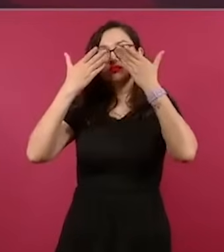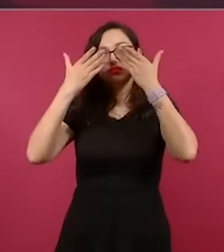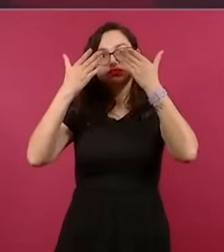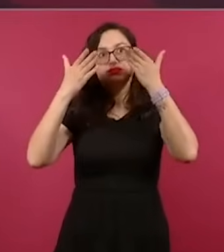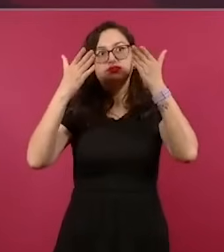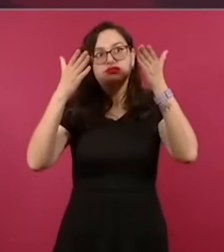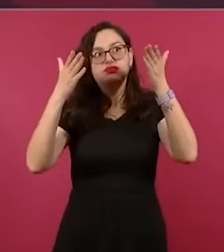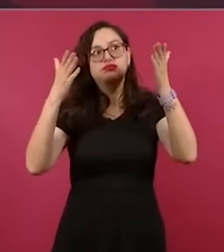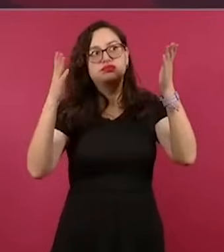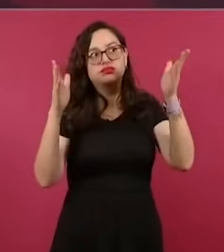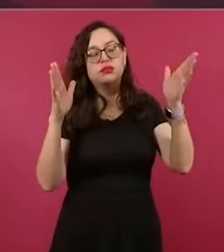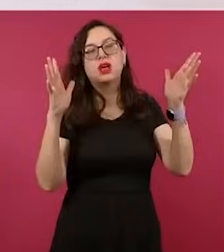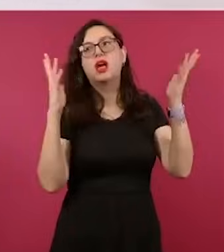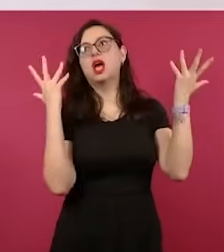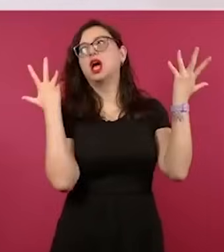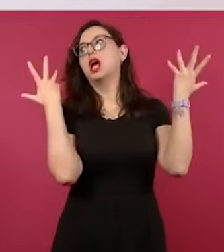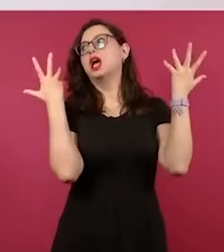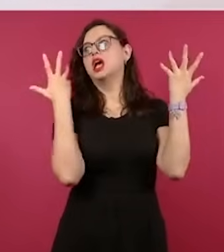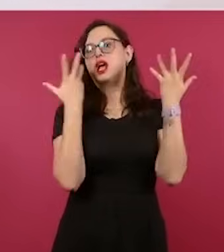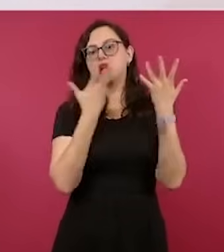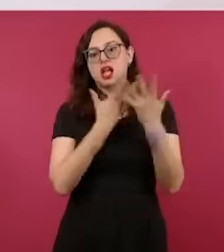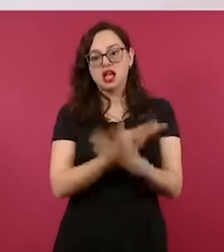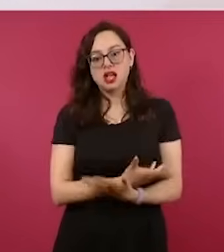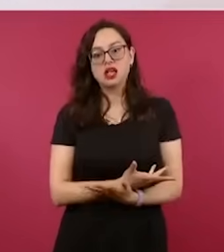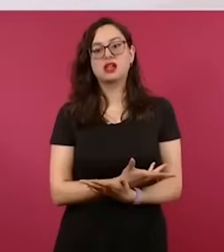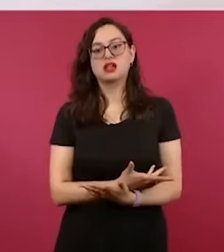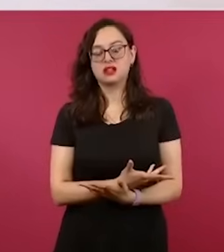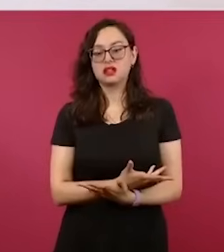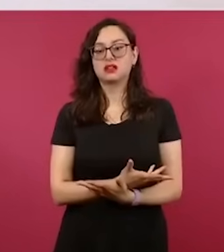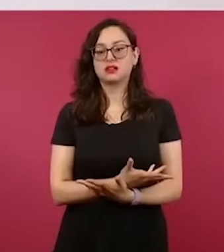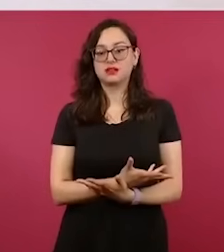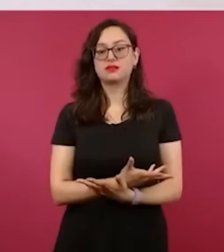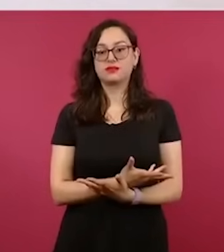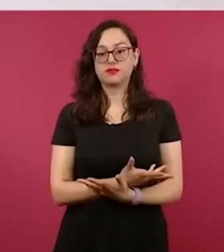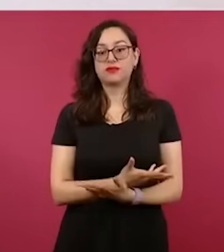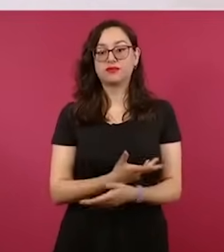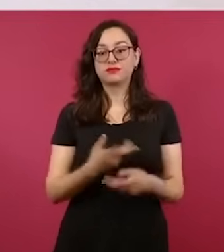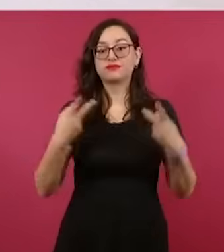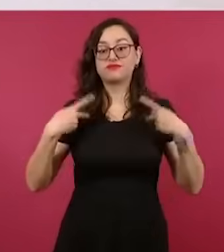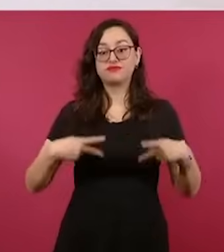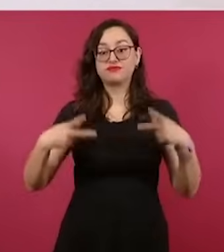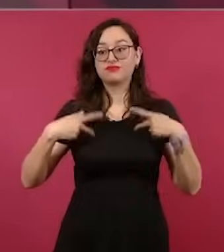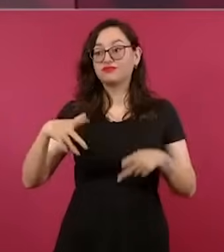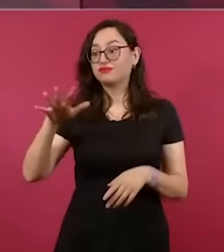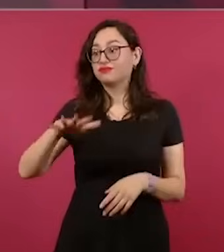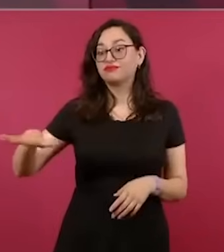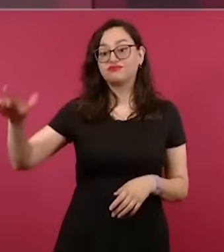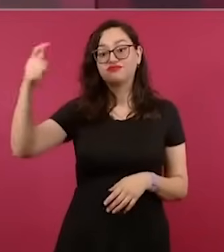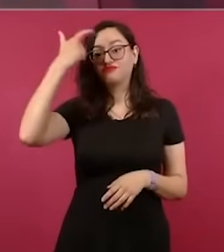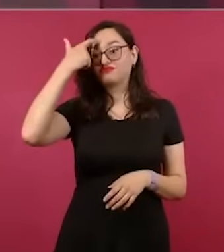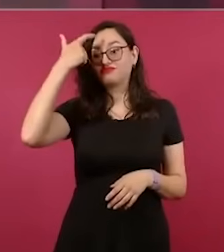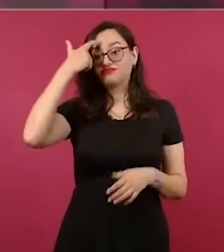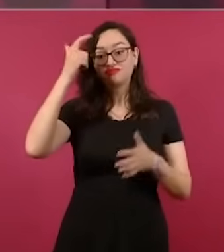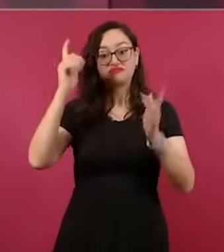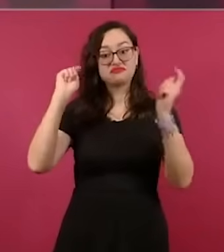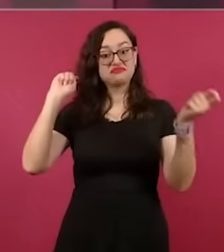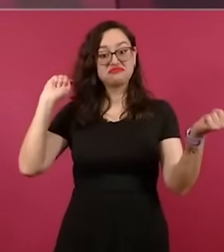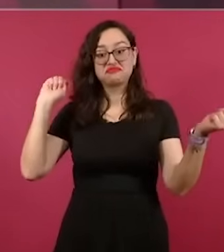Y eso llevó a un cambio de mentalidad, y cuando cambia la mentalidad, cambia todo.